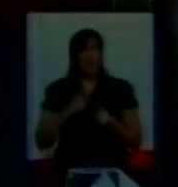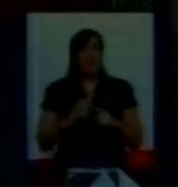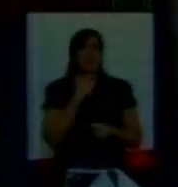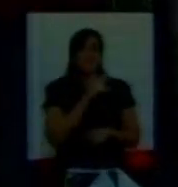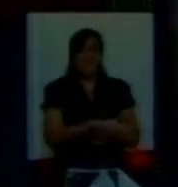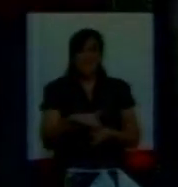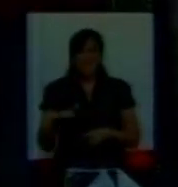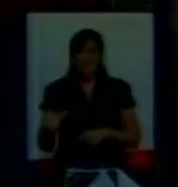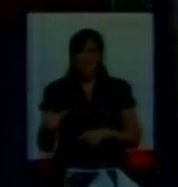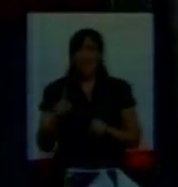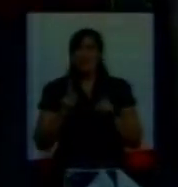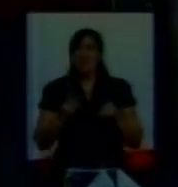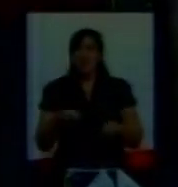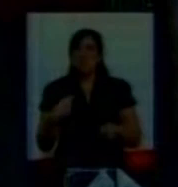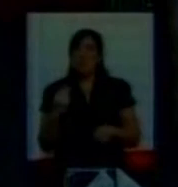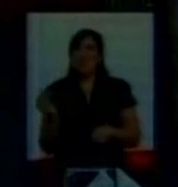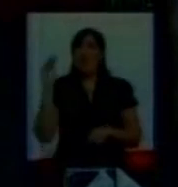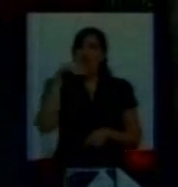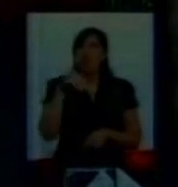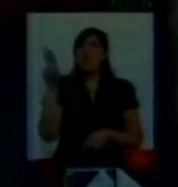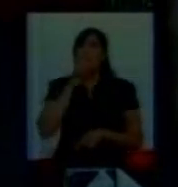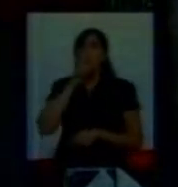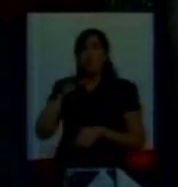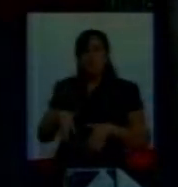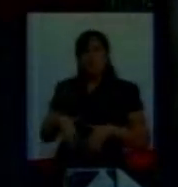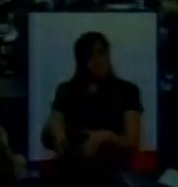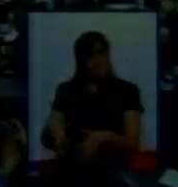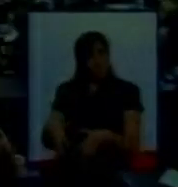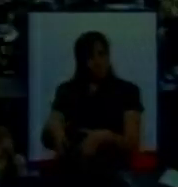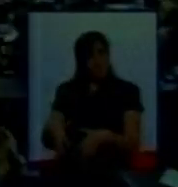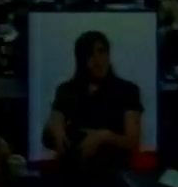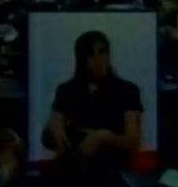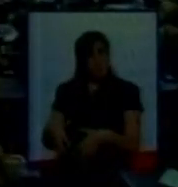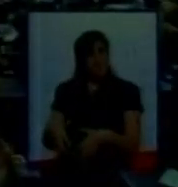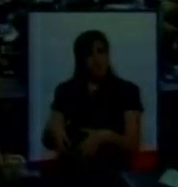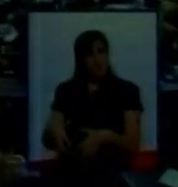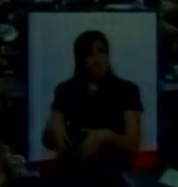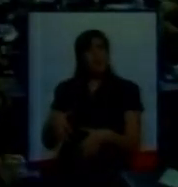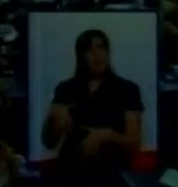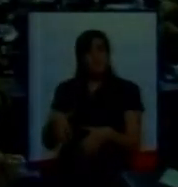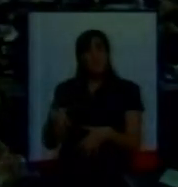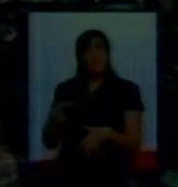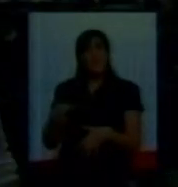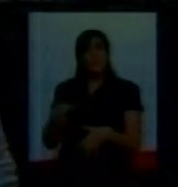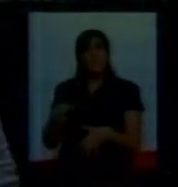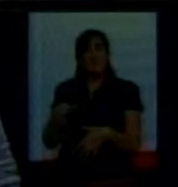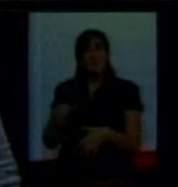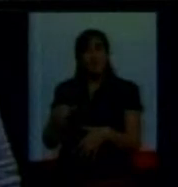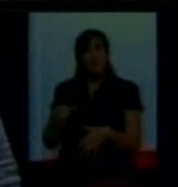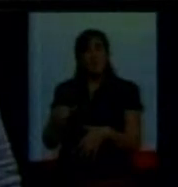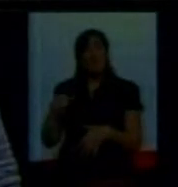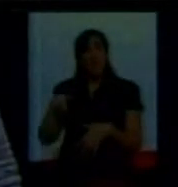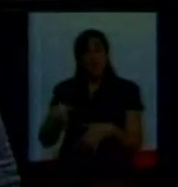hijo a las mujeres embarazadas a partir del tercer mes de